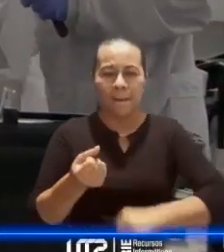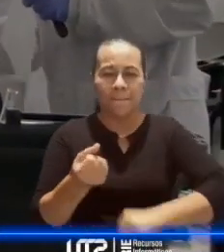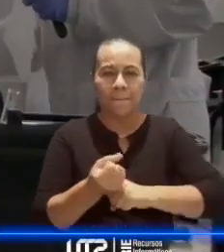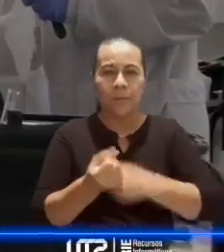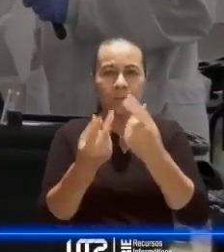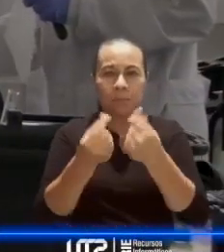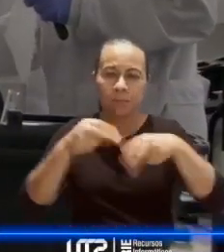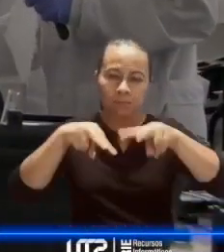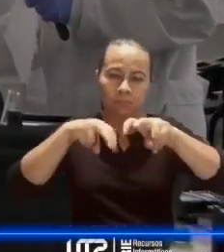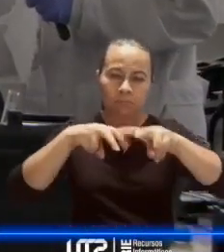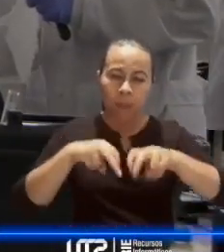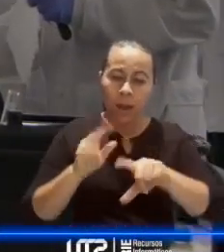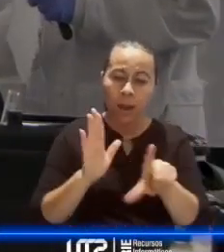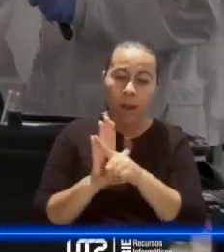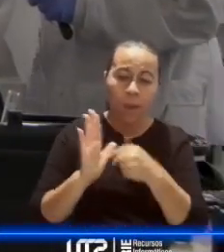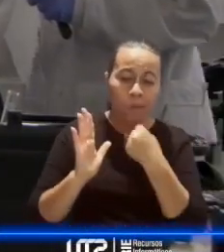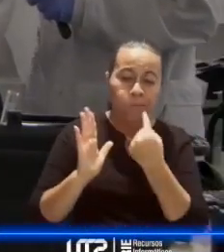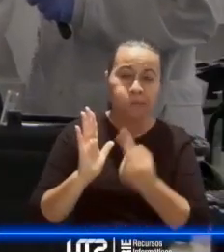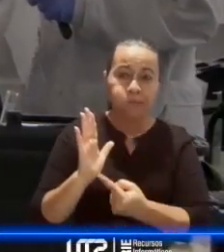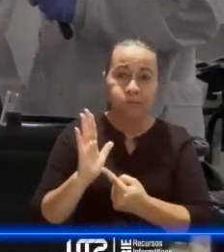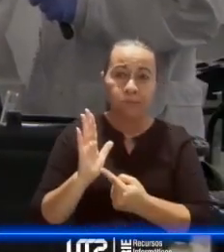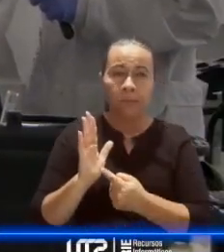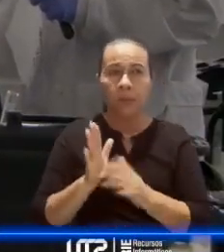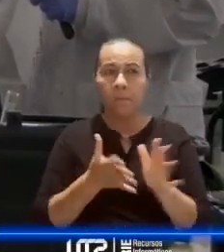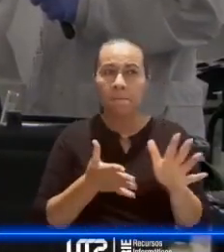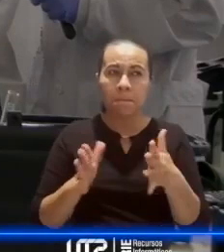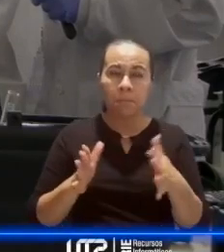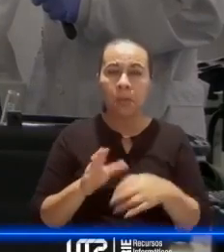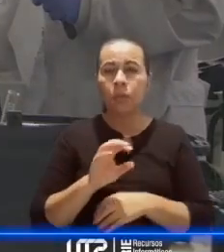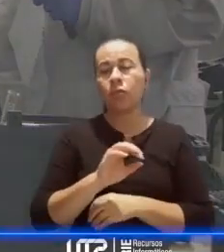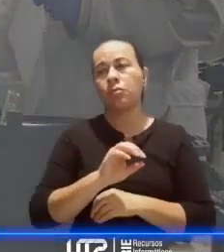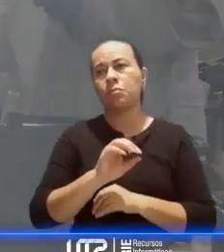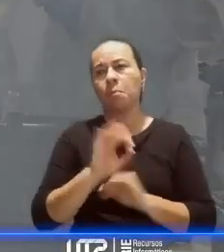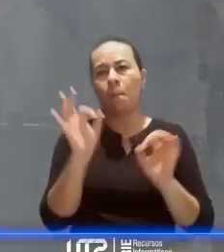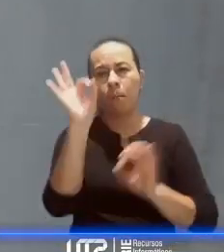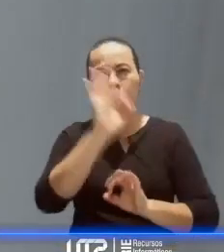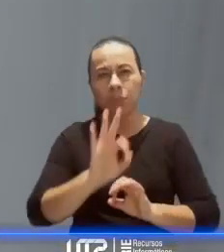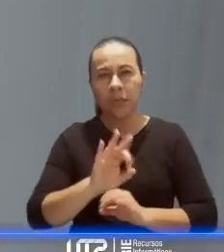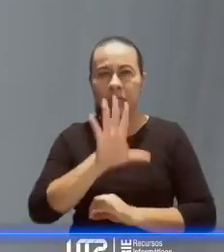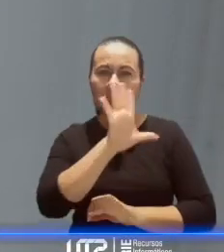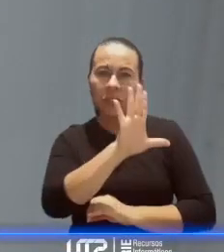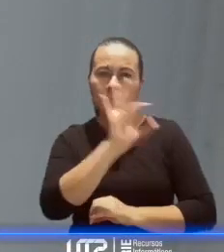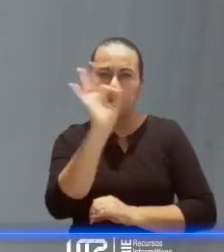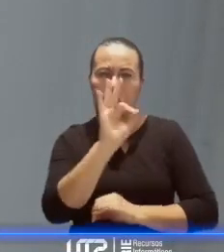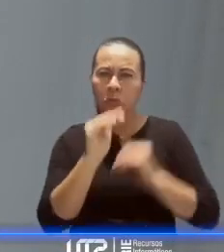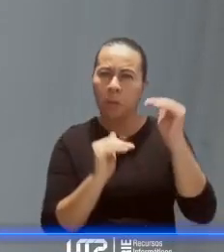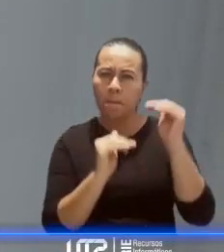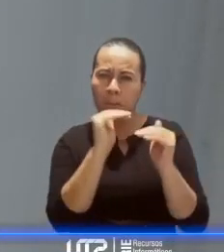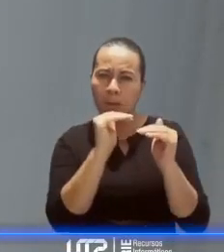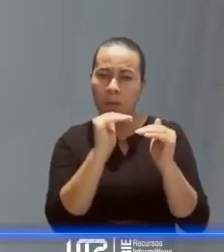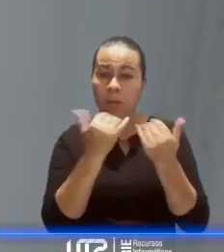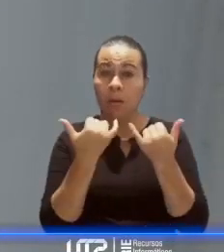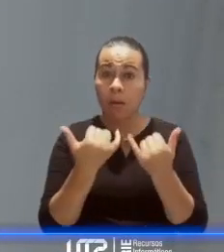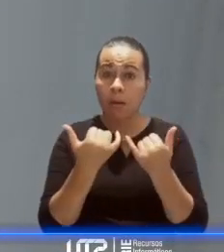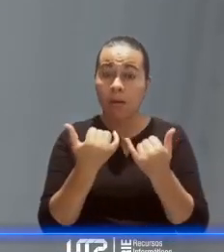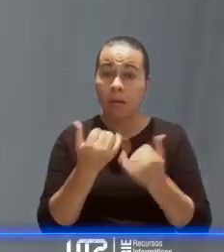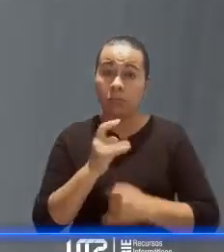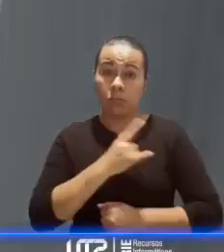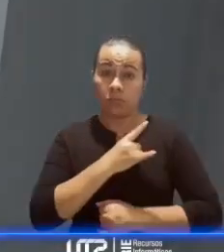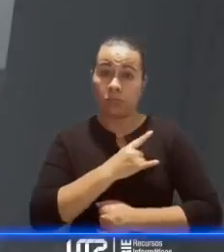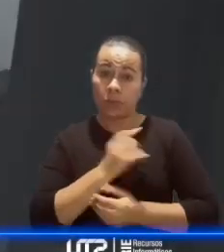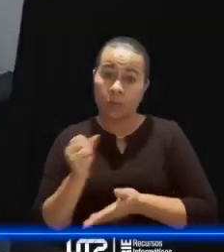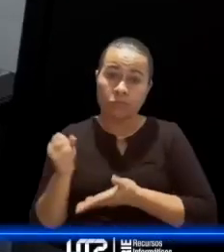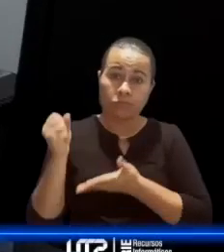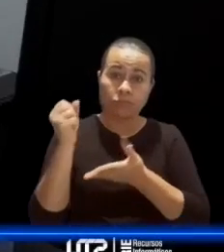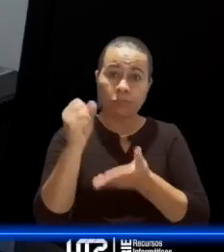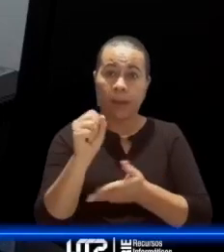a investigación, de acuerdo con la normativa aplicable, el aporte debe alcanzar un porcentaje mínimo del 5%, y para esta